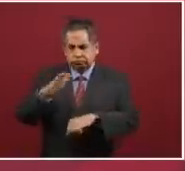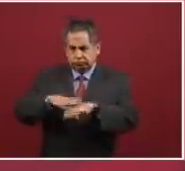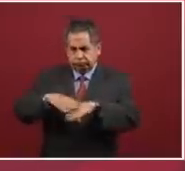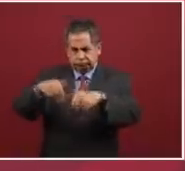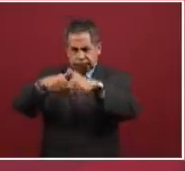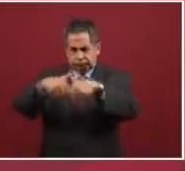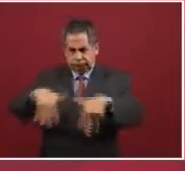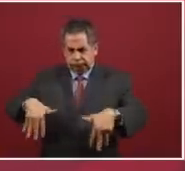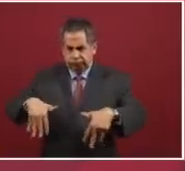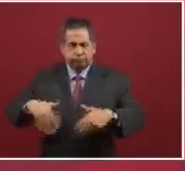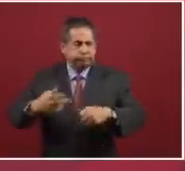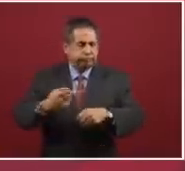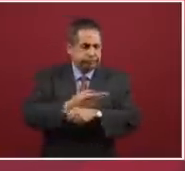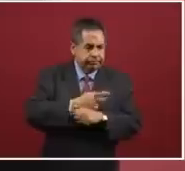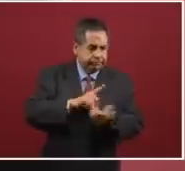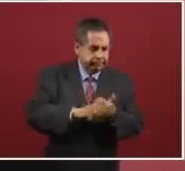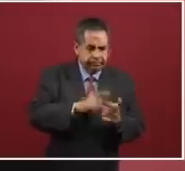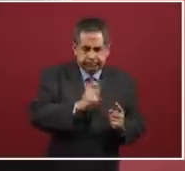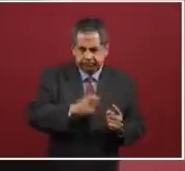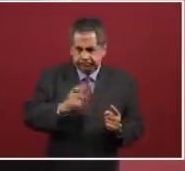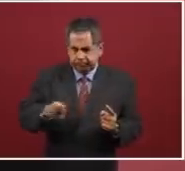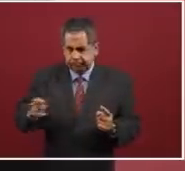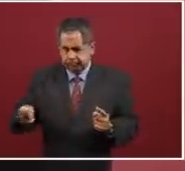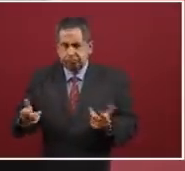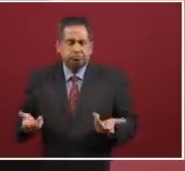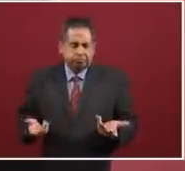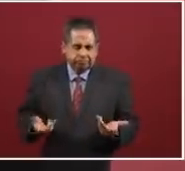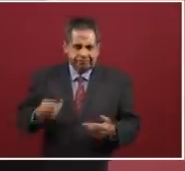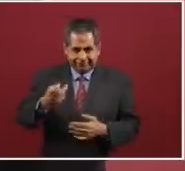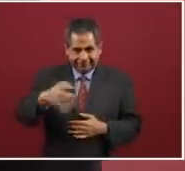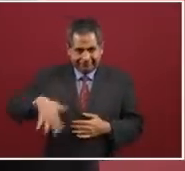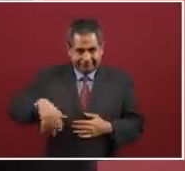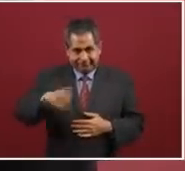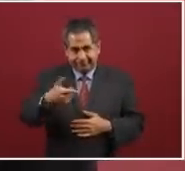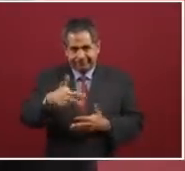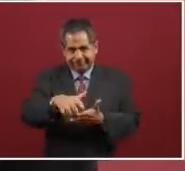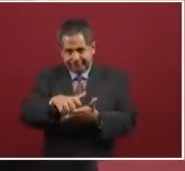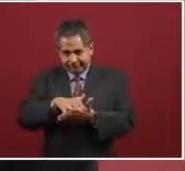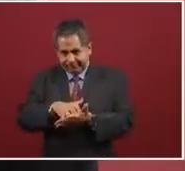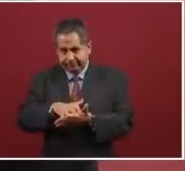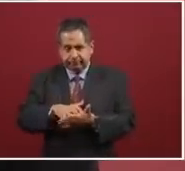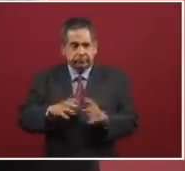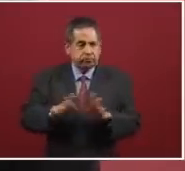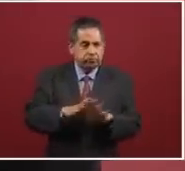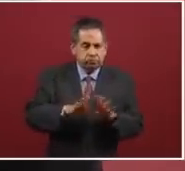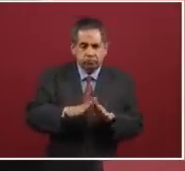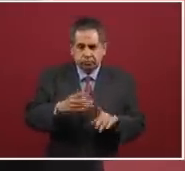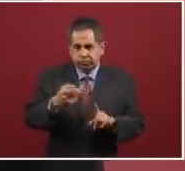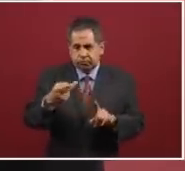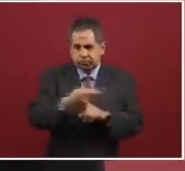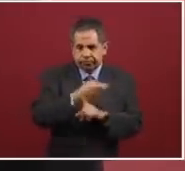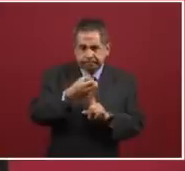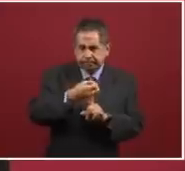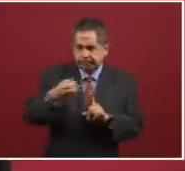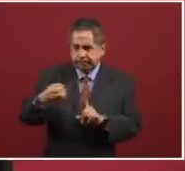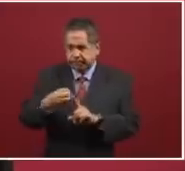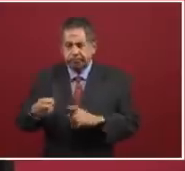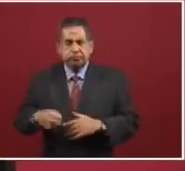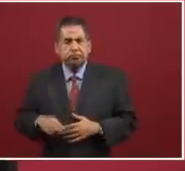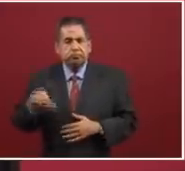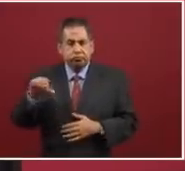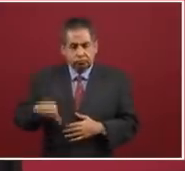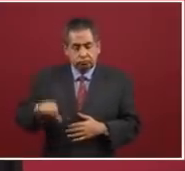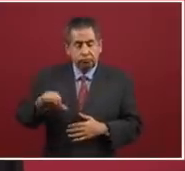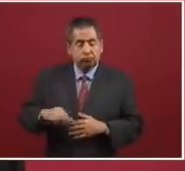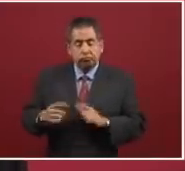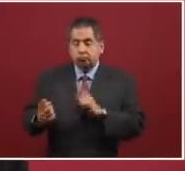administrativas, cómo han quedado a partir de la austeridad republicana. Hoy